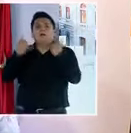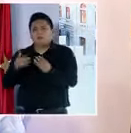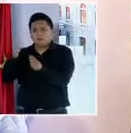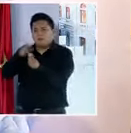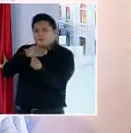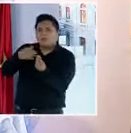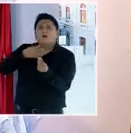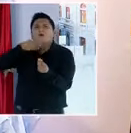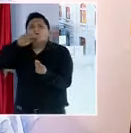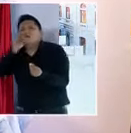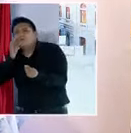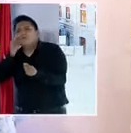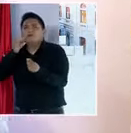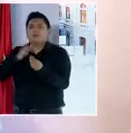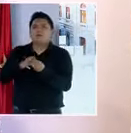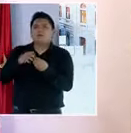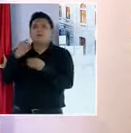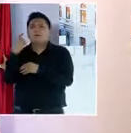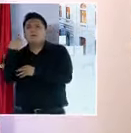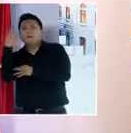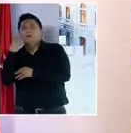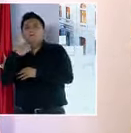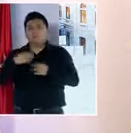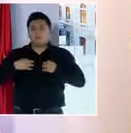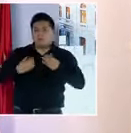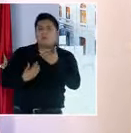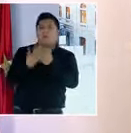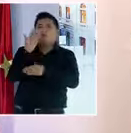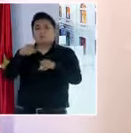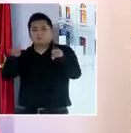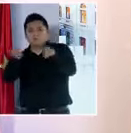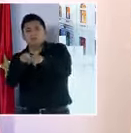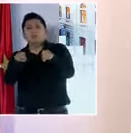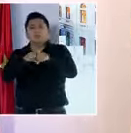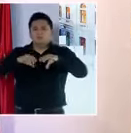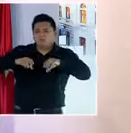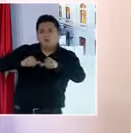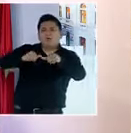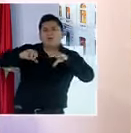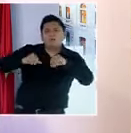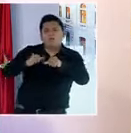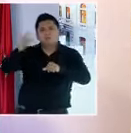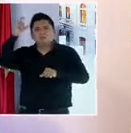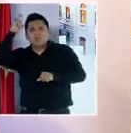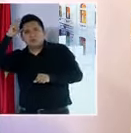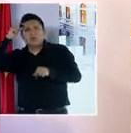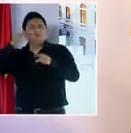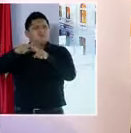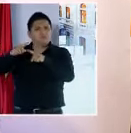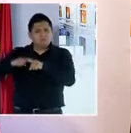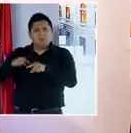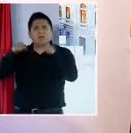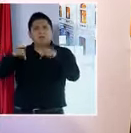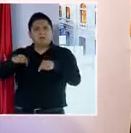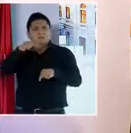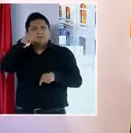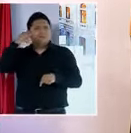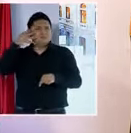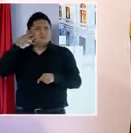café, frutas, turismo, moda, calzado, arcilla, ganado.